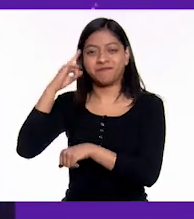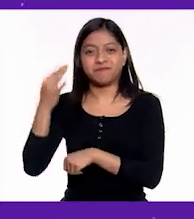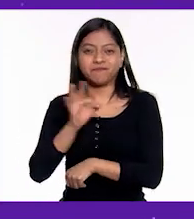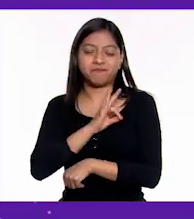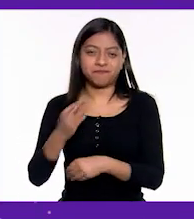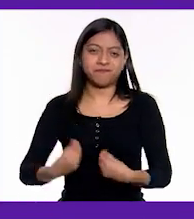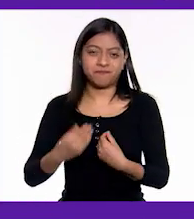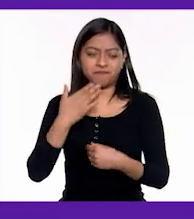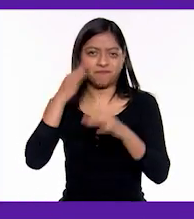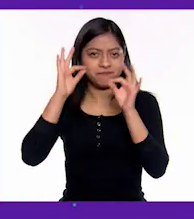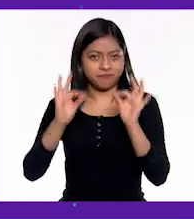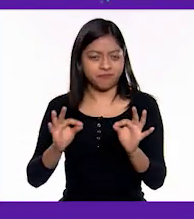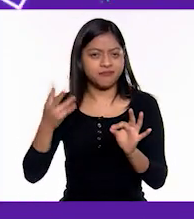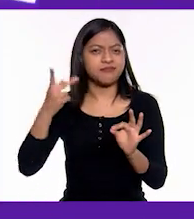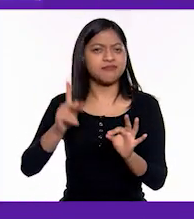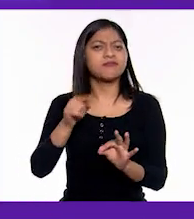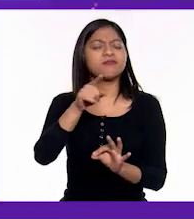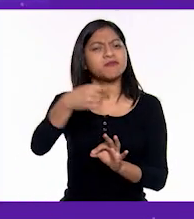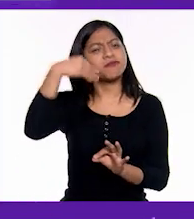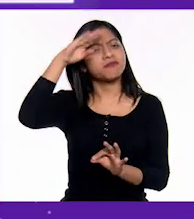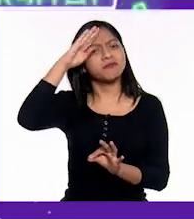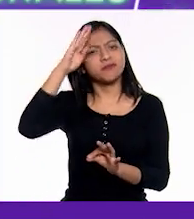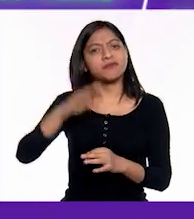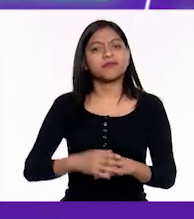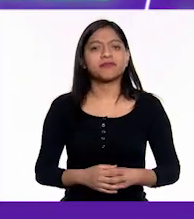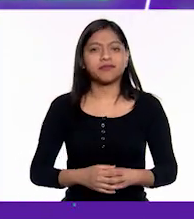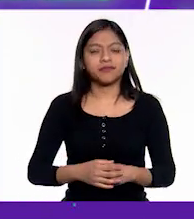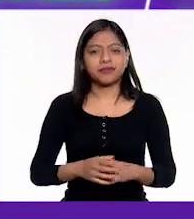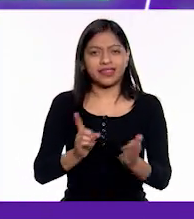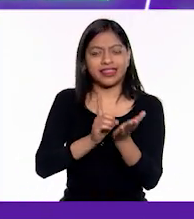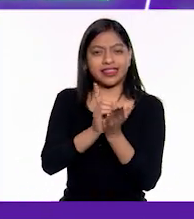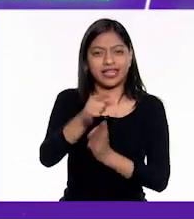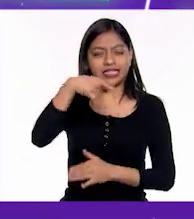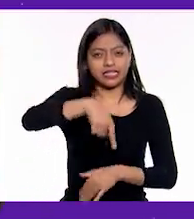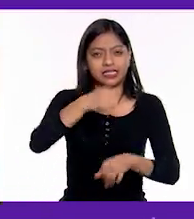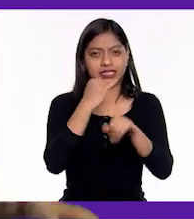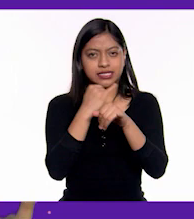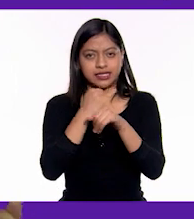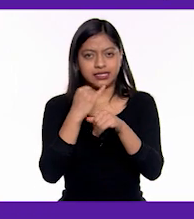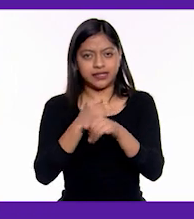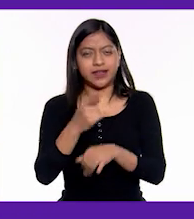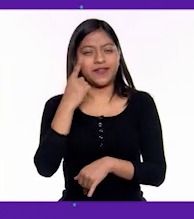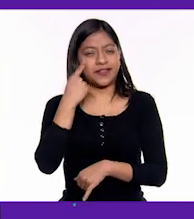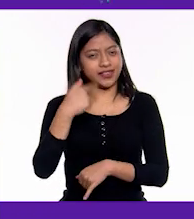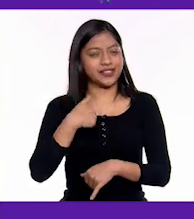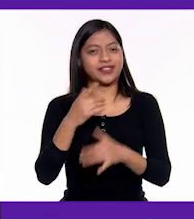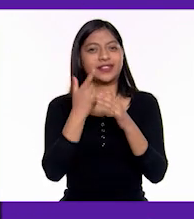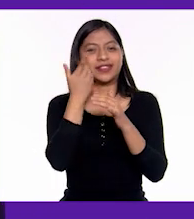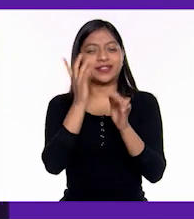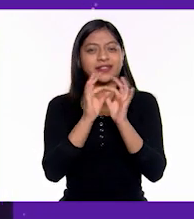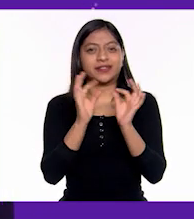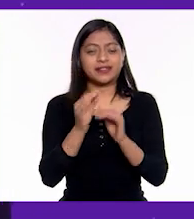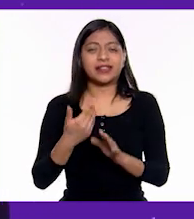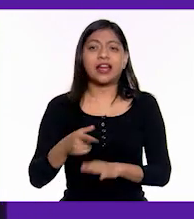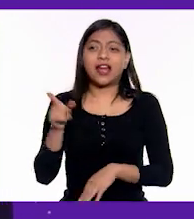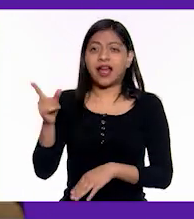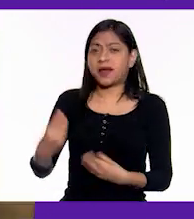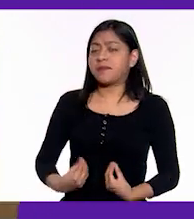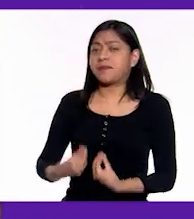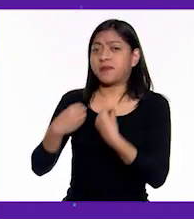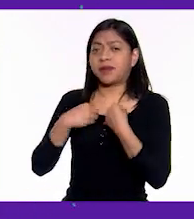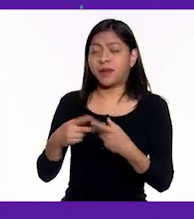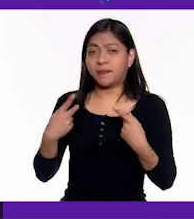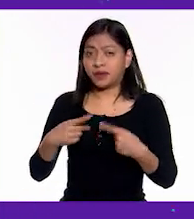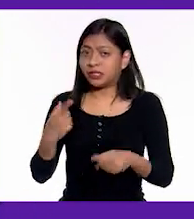bienestar. Pero, ¿alguna vez has escuchado hablar de los derechos digitales? Pues déjame contarte que como en la vida diaria,